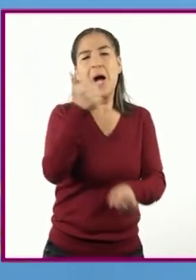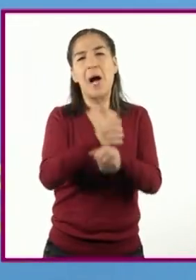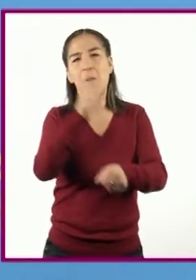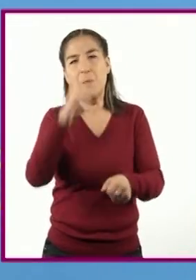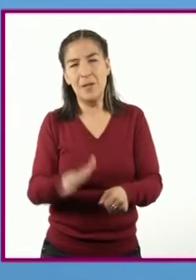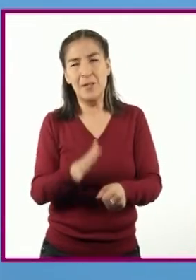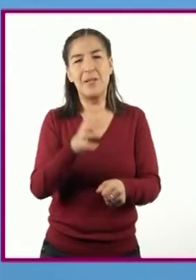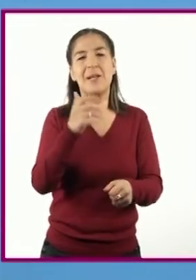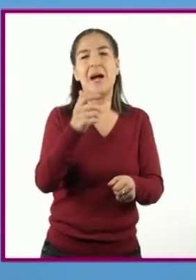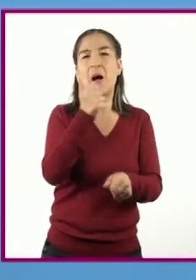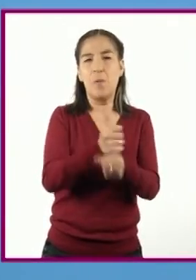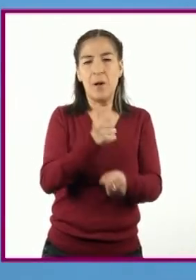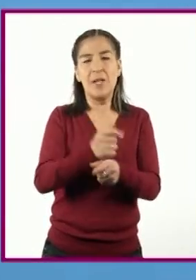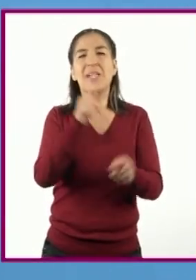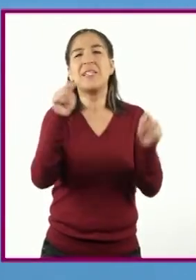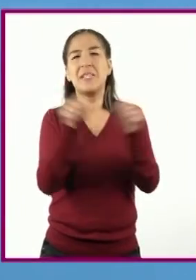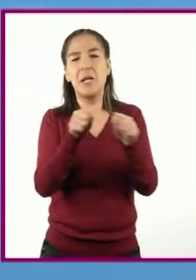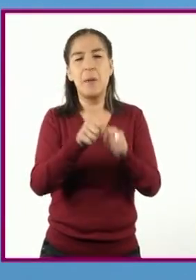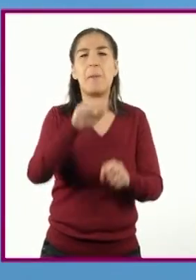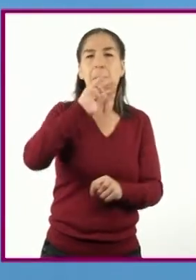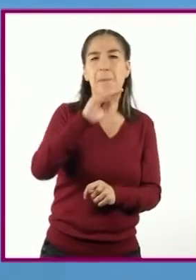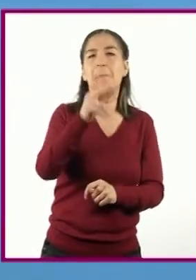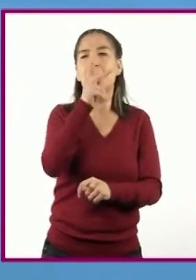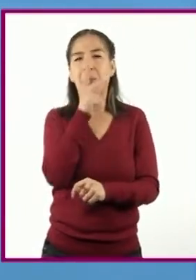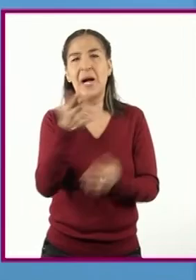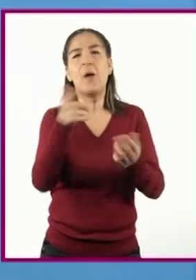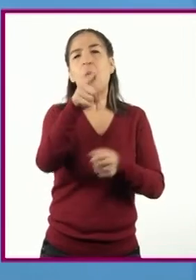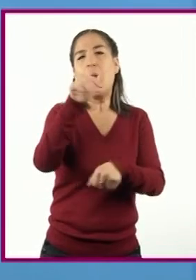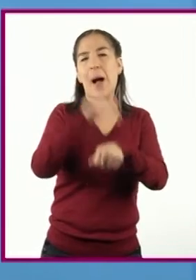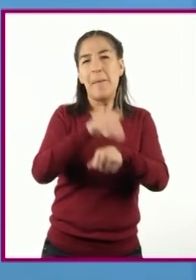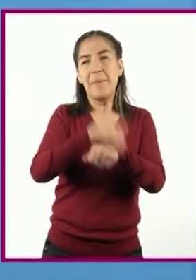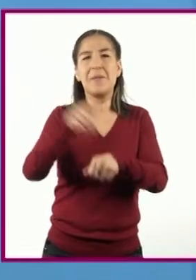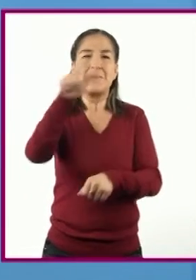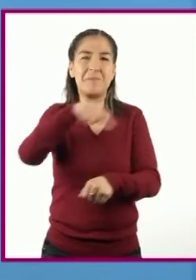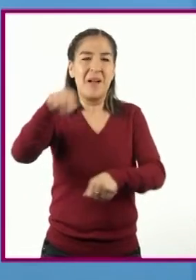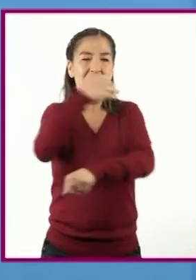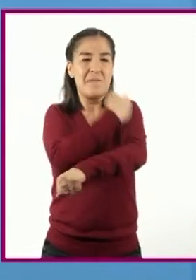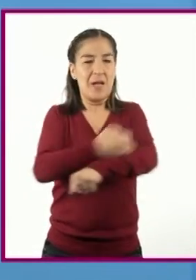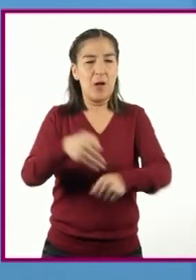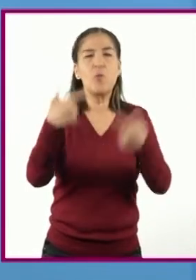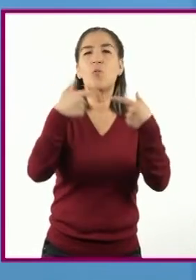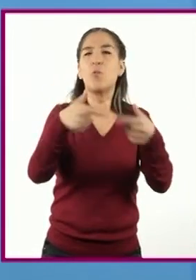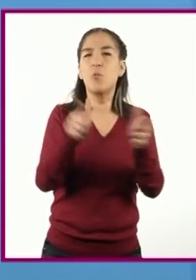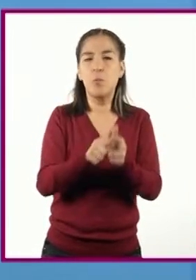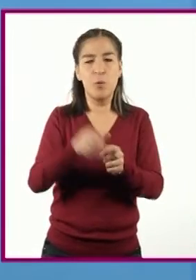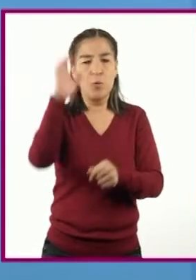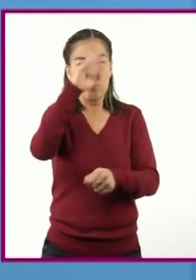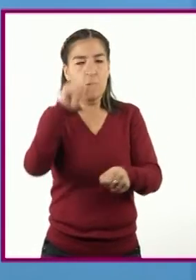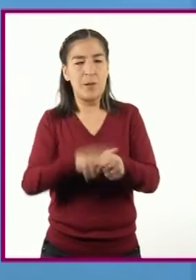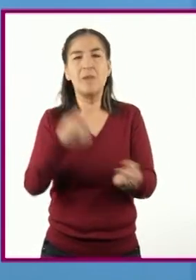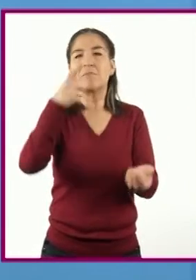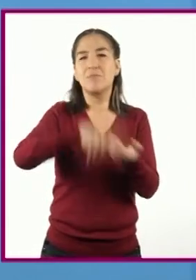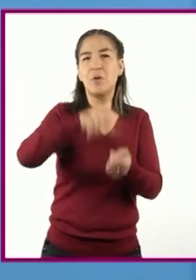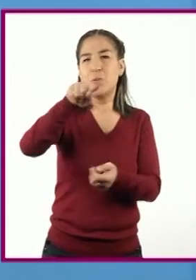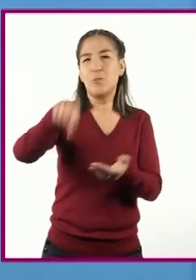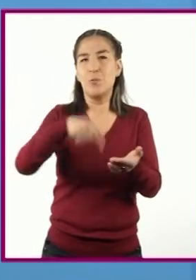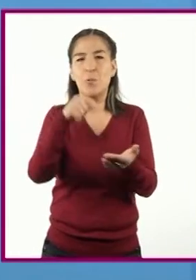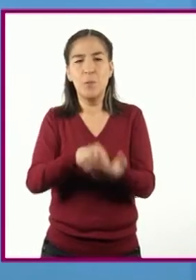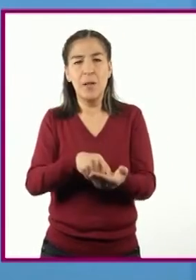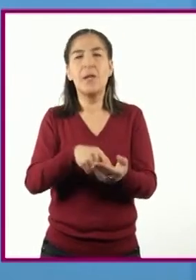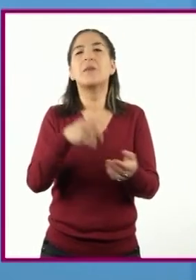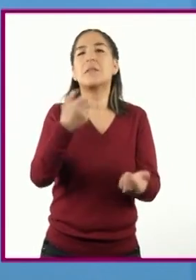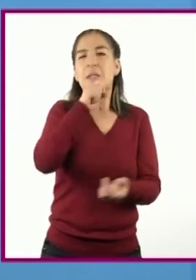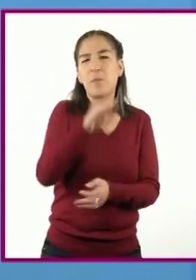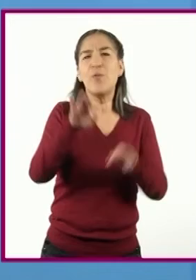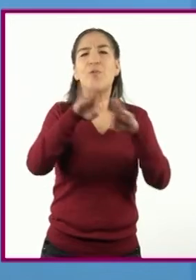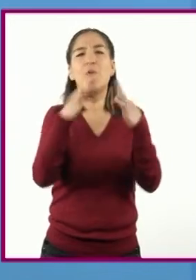tíos, madre, padre o amigos de la familia los grupos culturales de su localidad y la